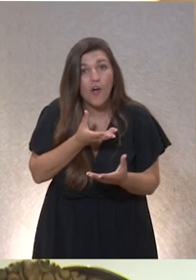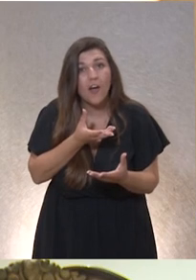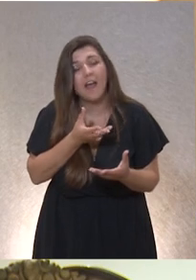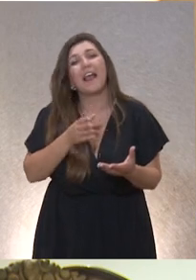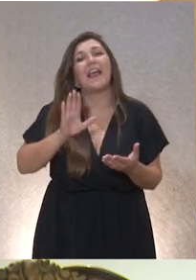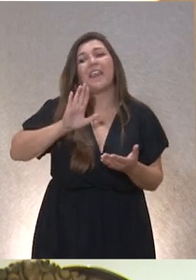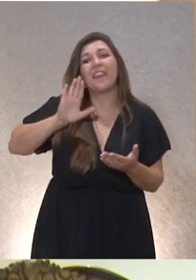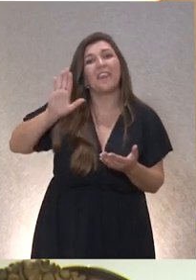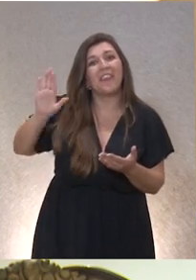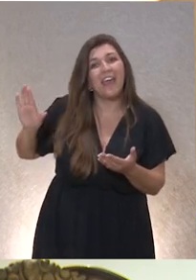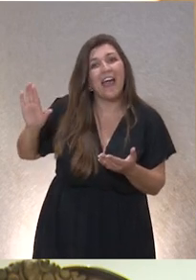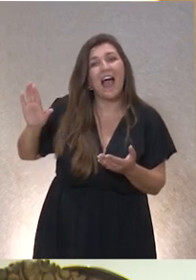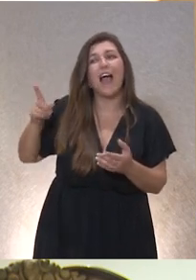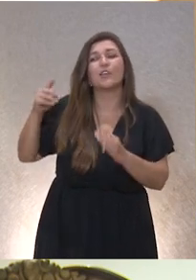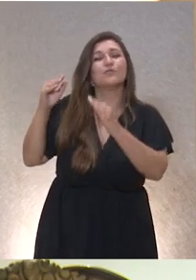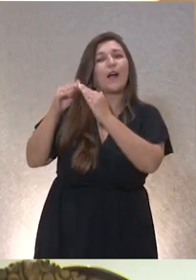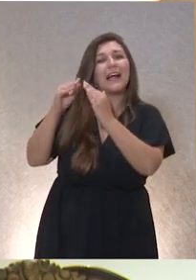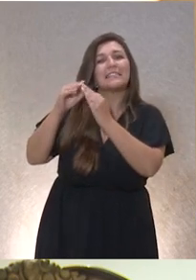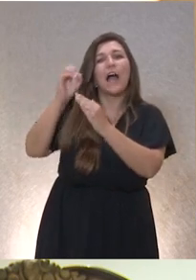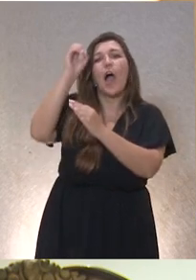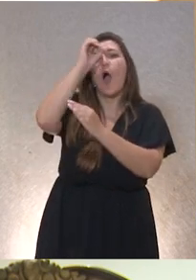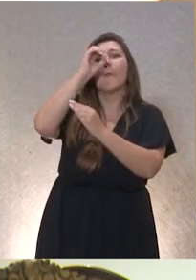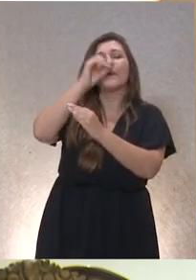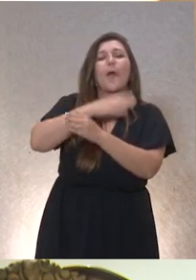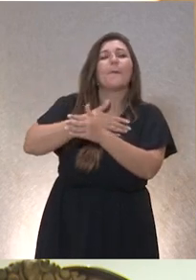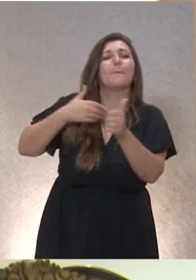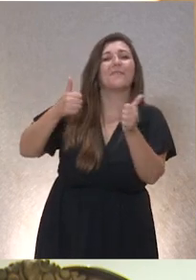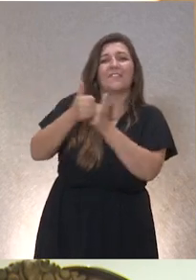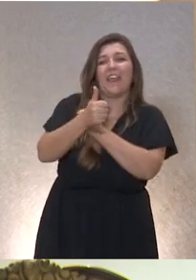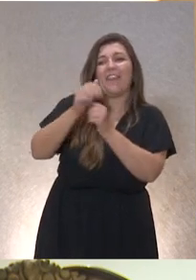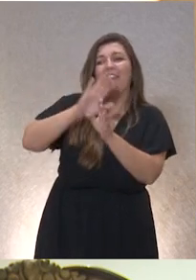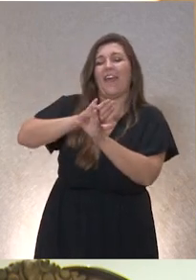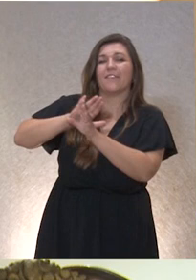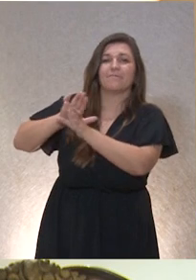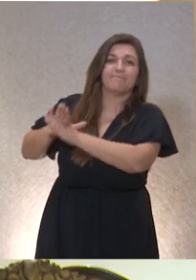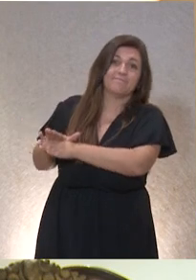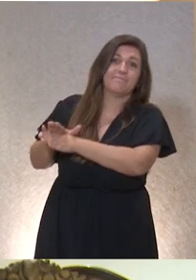su casa colgadas en una percha sus preferencias personales